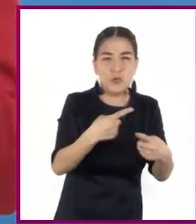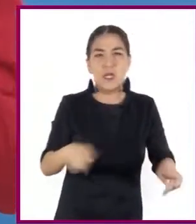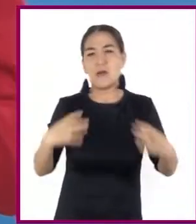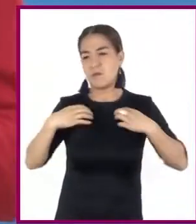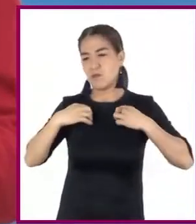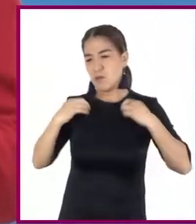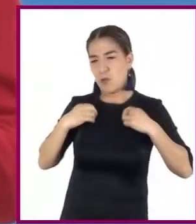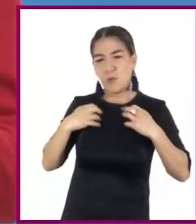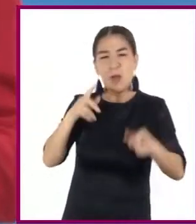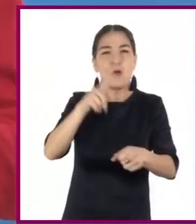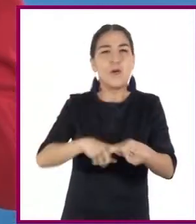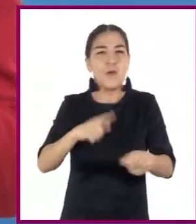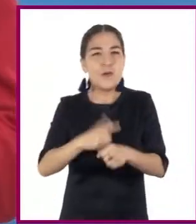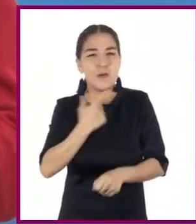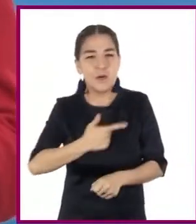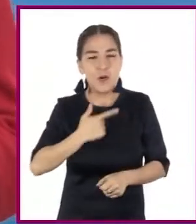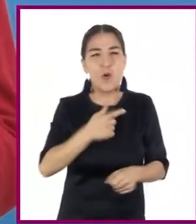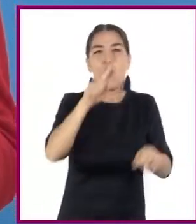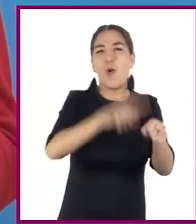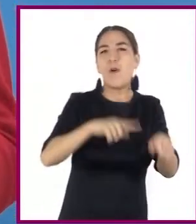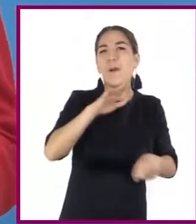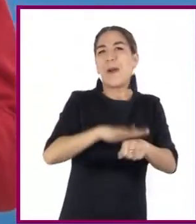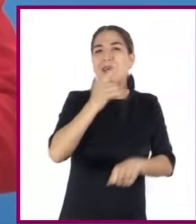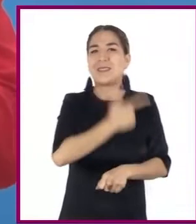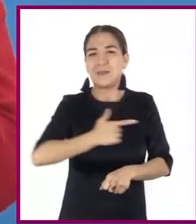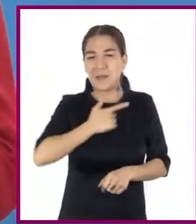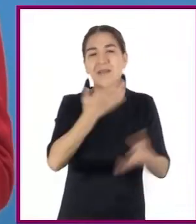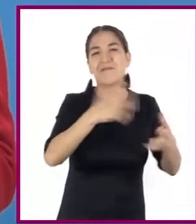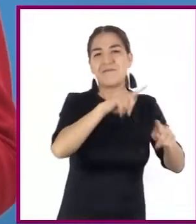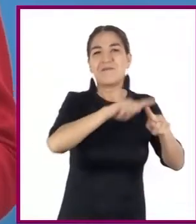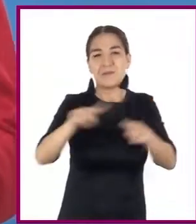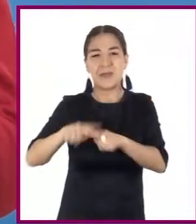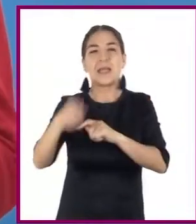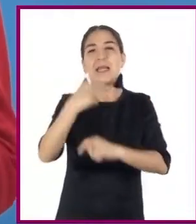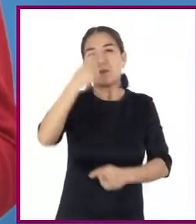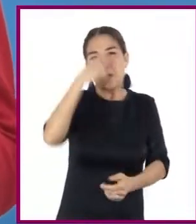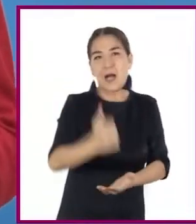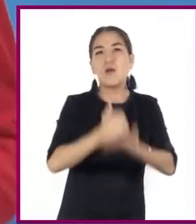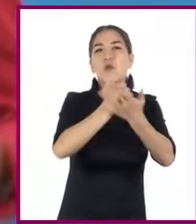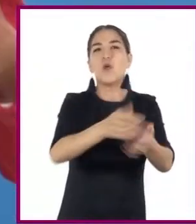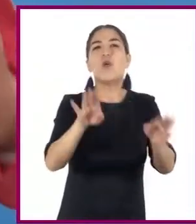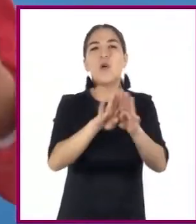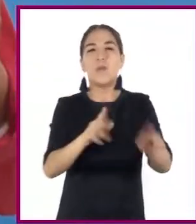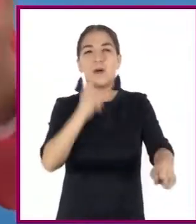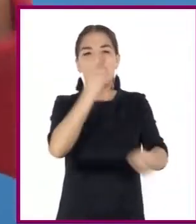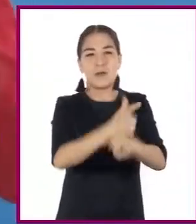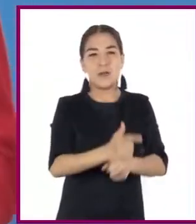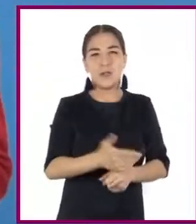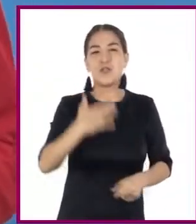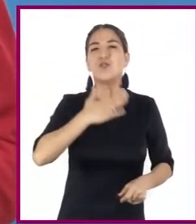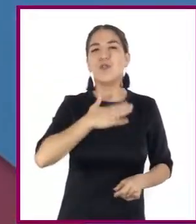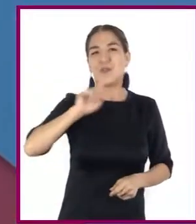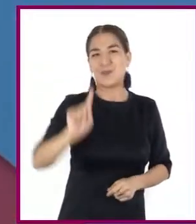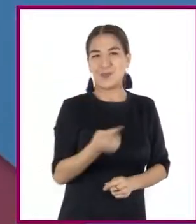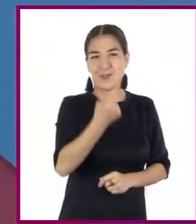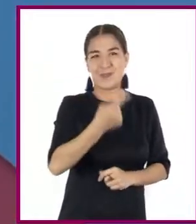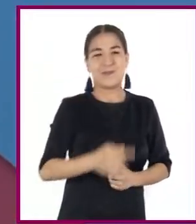ropa, color de preferencia, etc. Esto les ayudará a identificar Yo Soy.